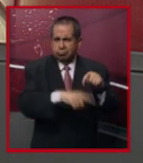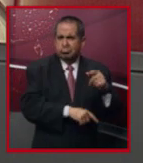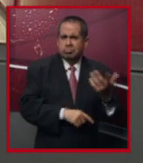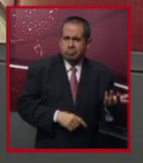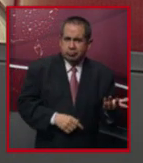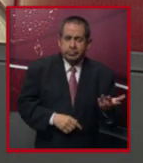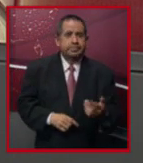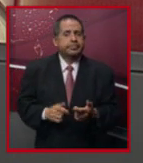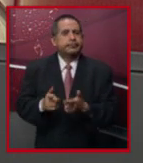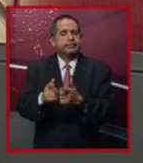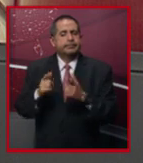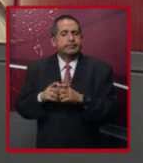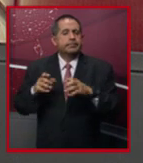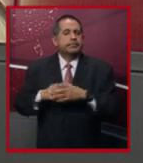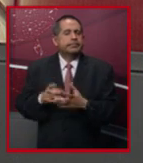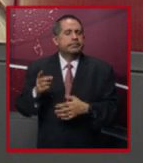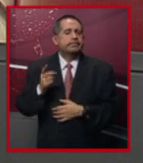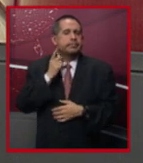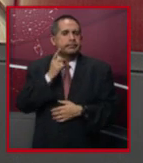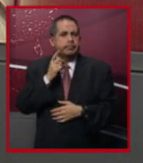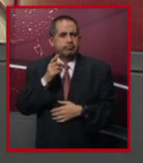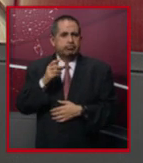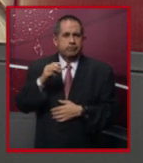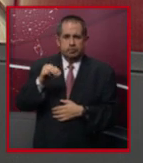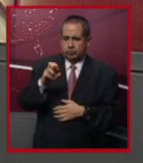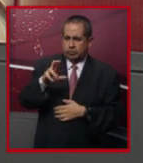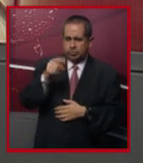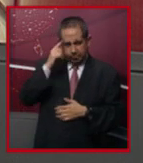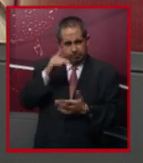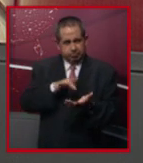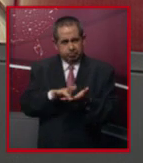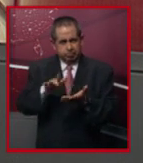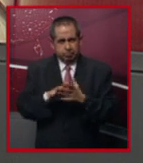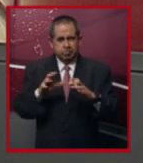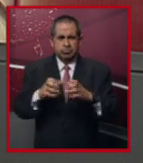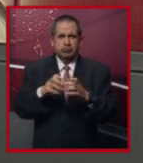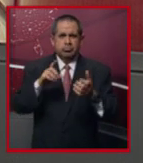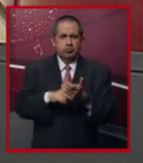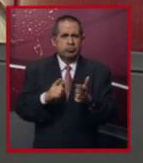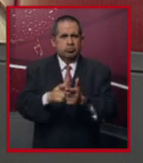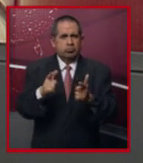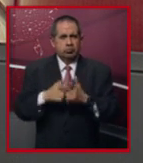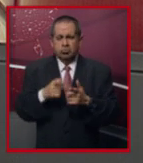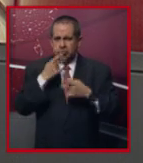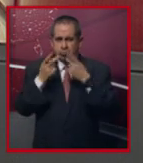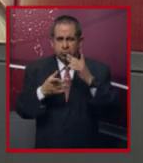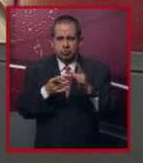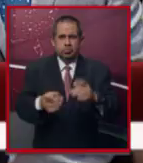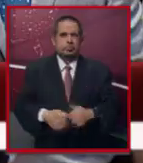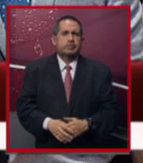de Morena subieron a tribuna para apoyar la postura, el posicionamiento del grupo parlamentario.